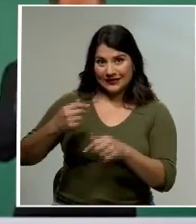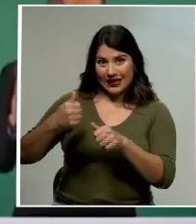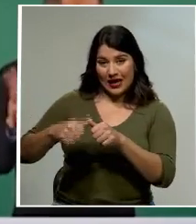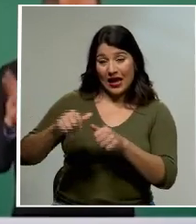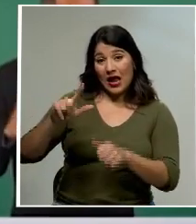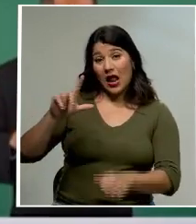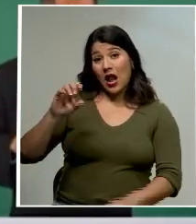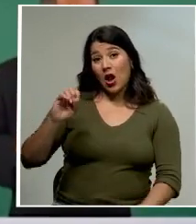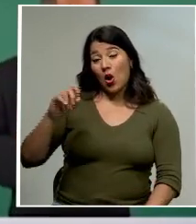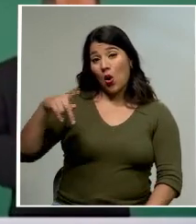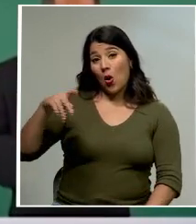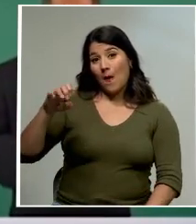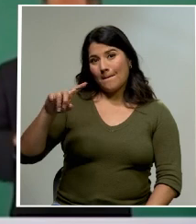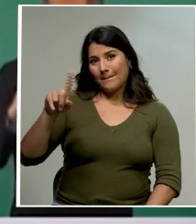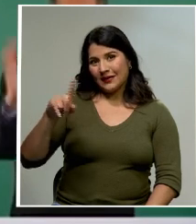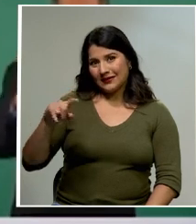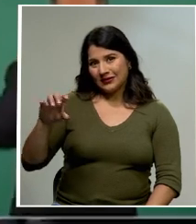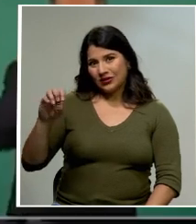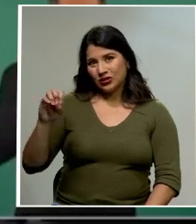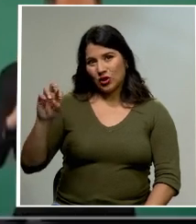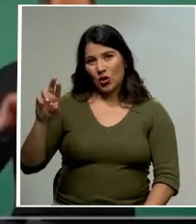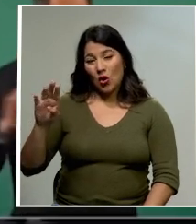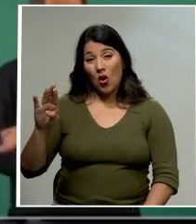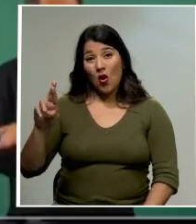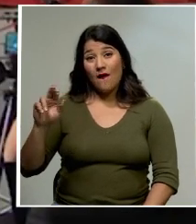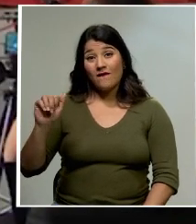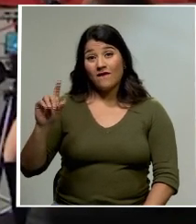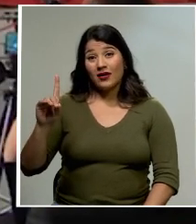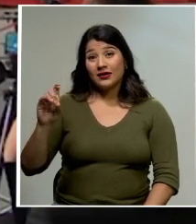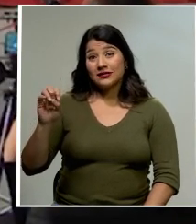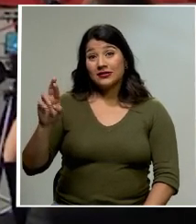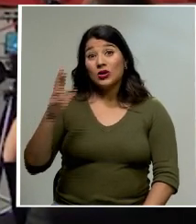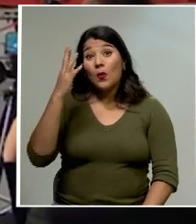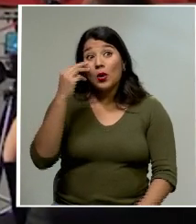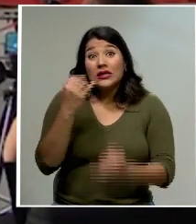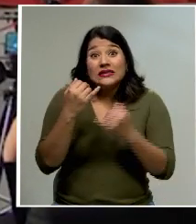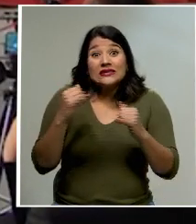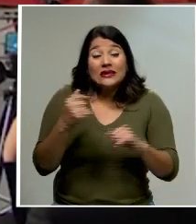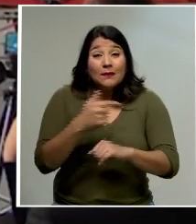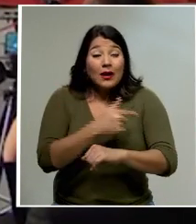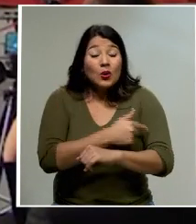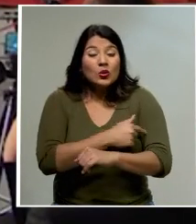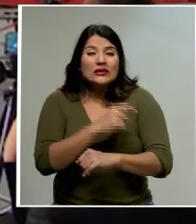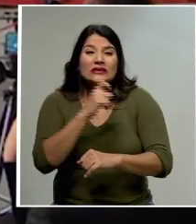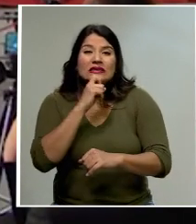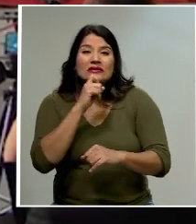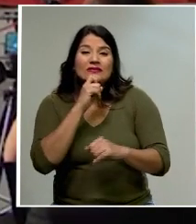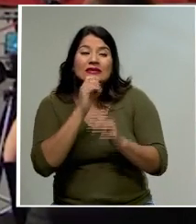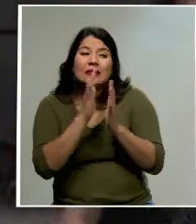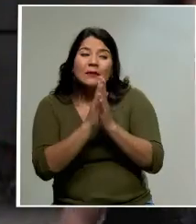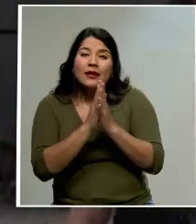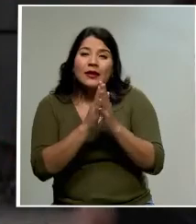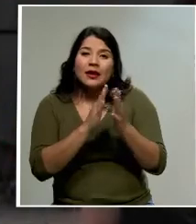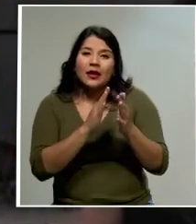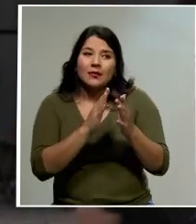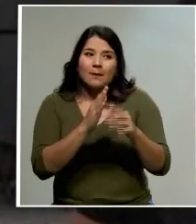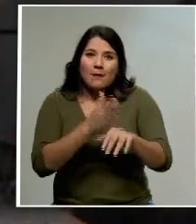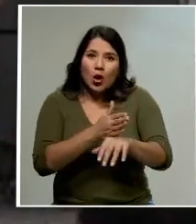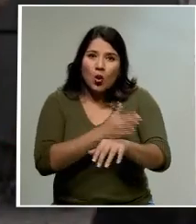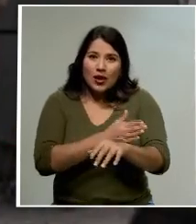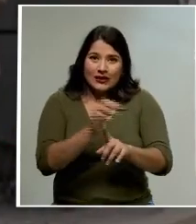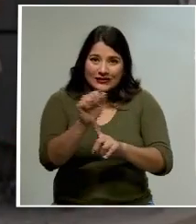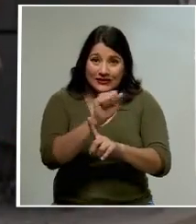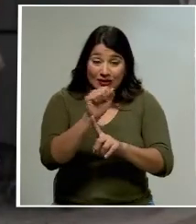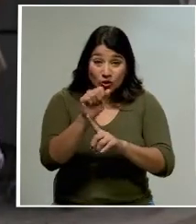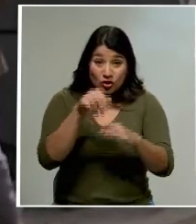porque si no tuviésemos esa vacunación, pues es muy difícil que pidamos que se regularicen las circunstancias. Apenas